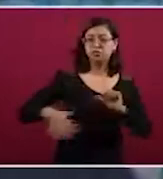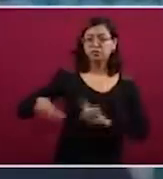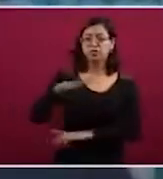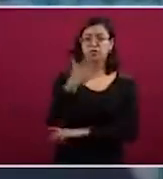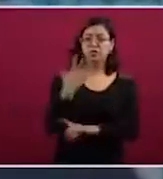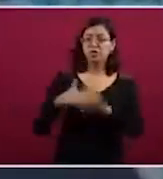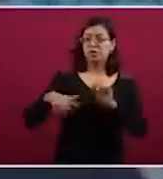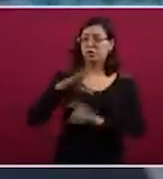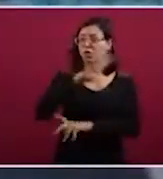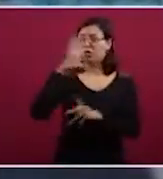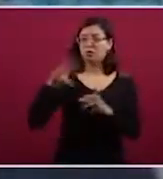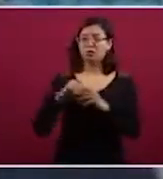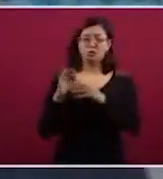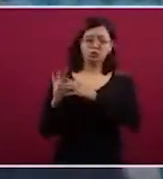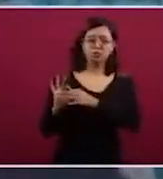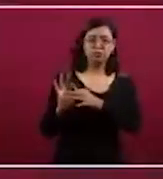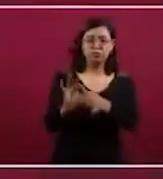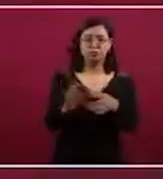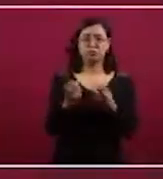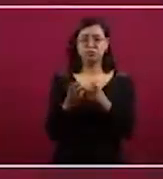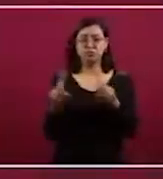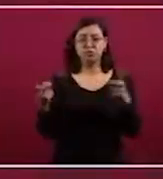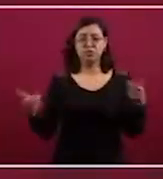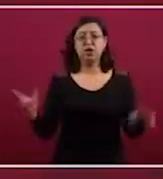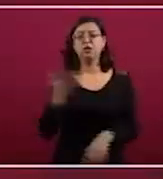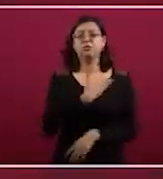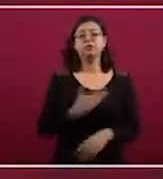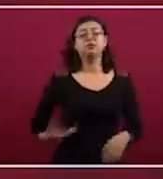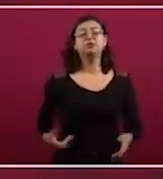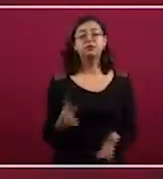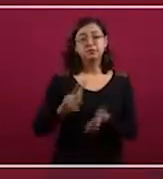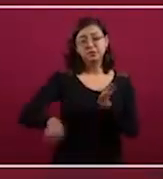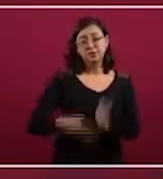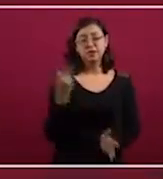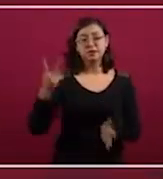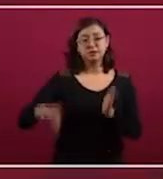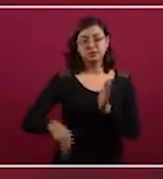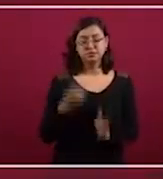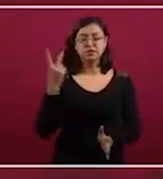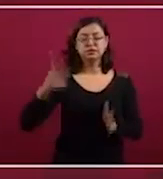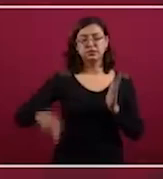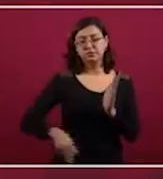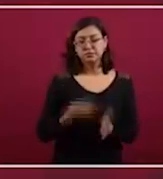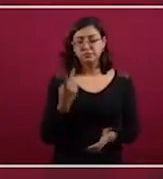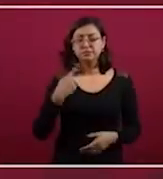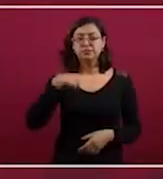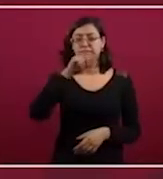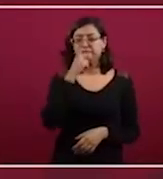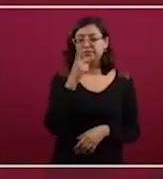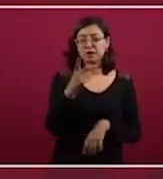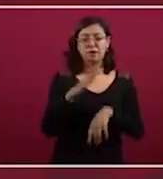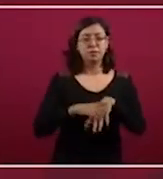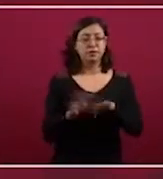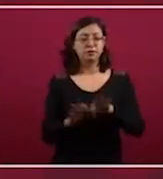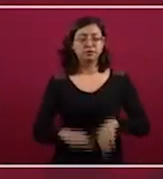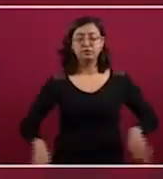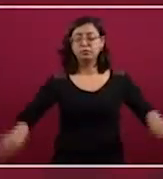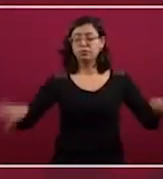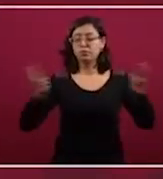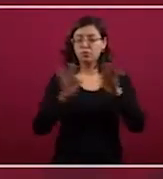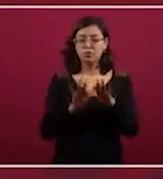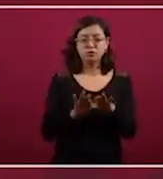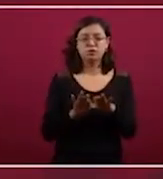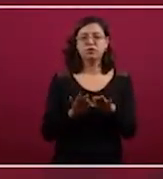El señor presidente, en cada oportunidad, nos ha señalado que es de primordial